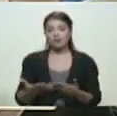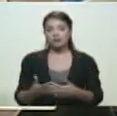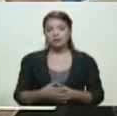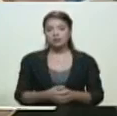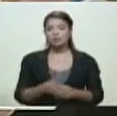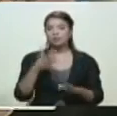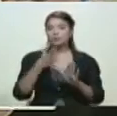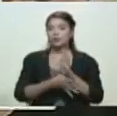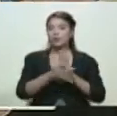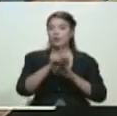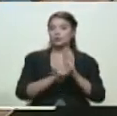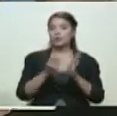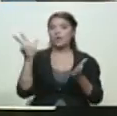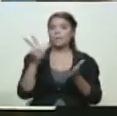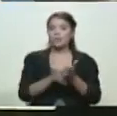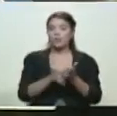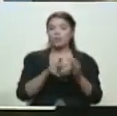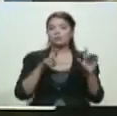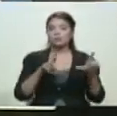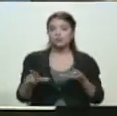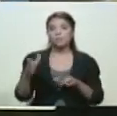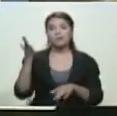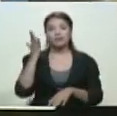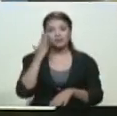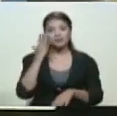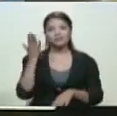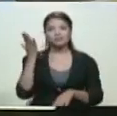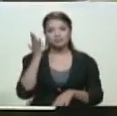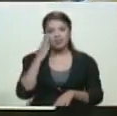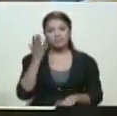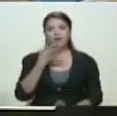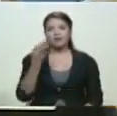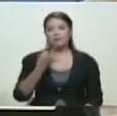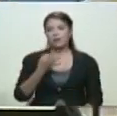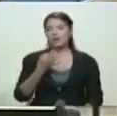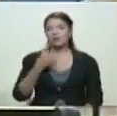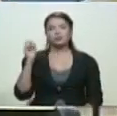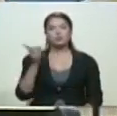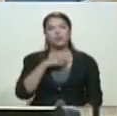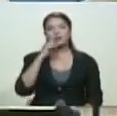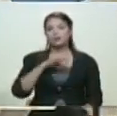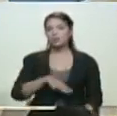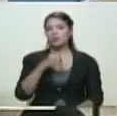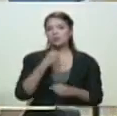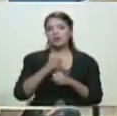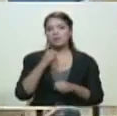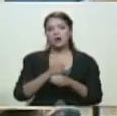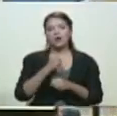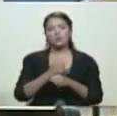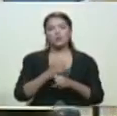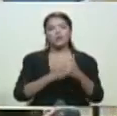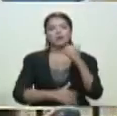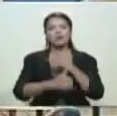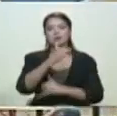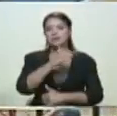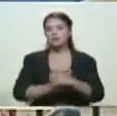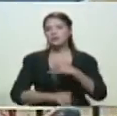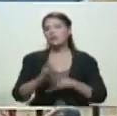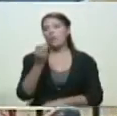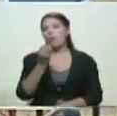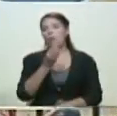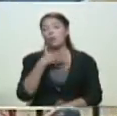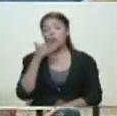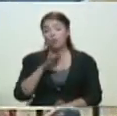esa constituyente aprobó para que se sepa la verdad. Cada historia de un funcionario herido o de una víctima